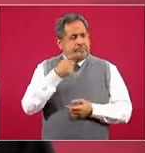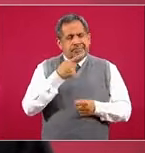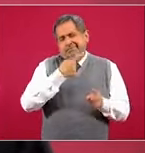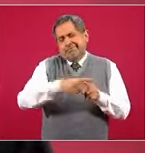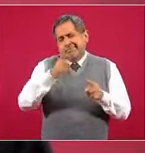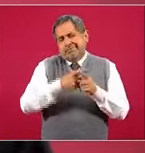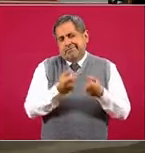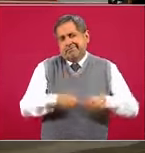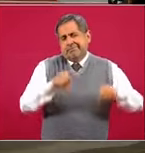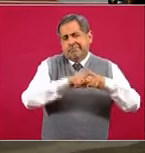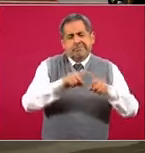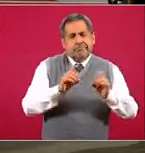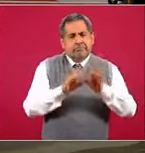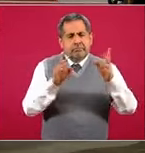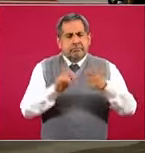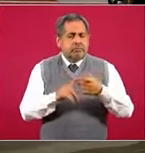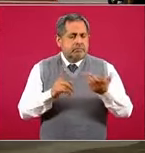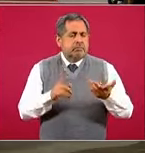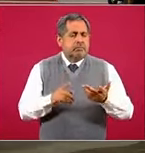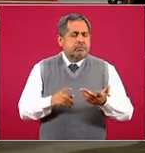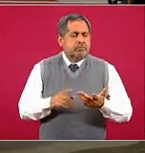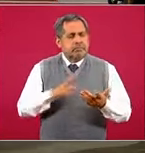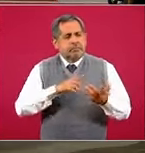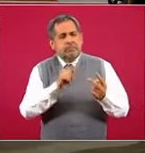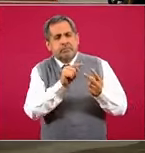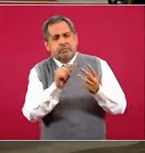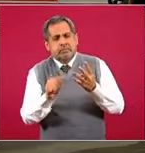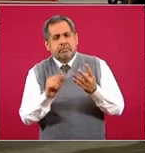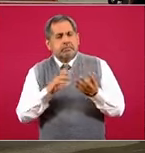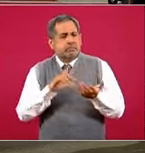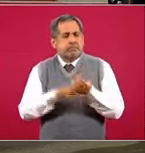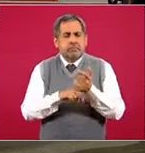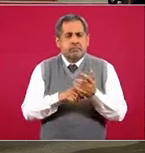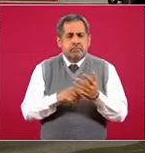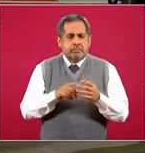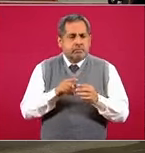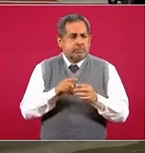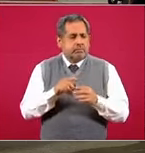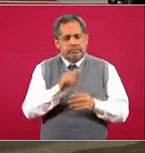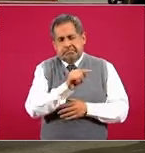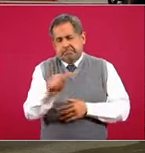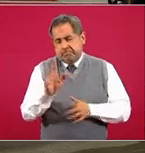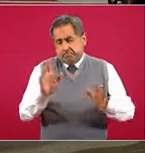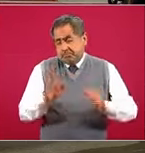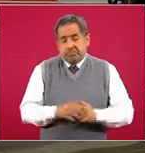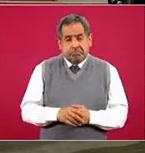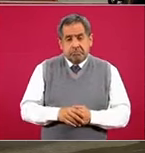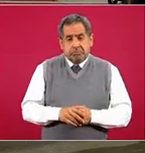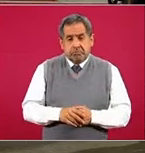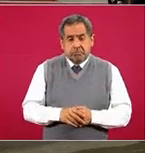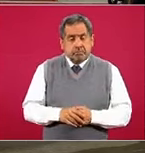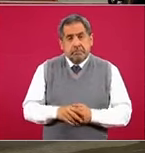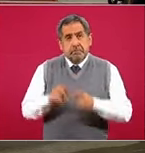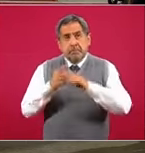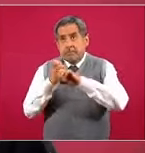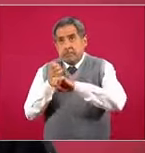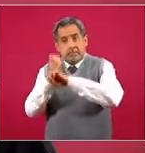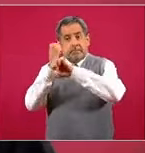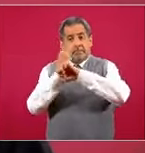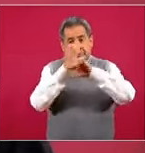de eventos, ¿no? Los vemos también en otras áreas de la sociedad. Y en función de las entidades, yo